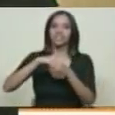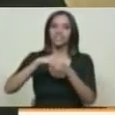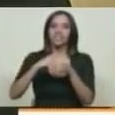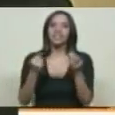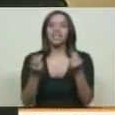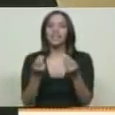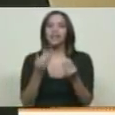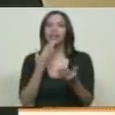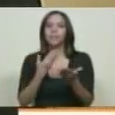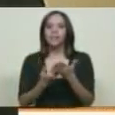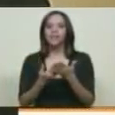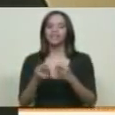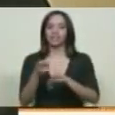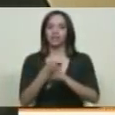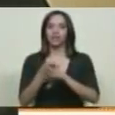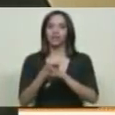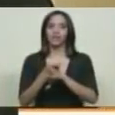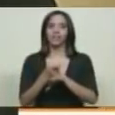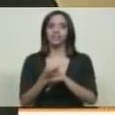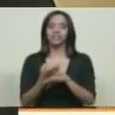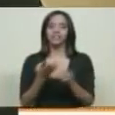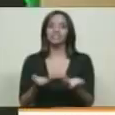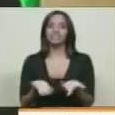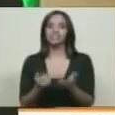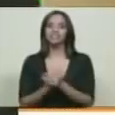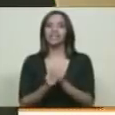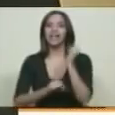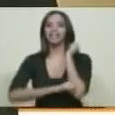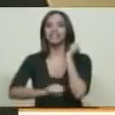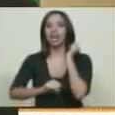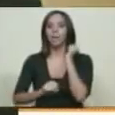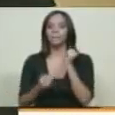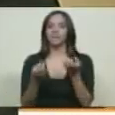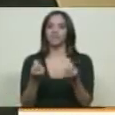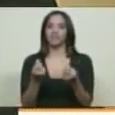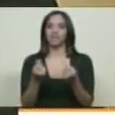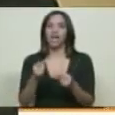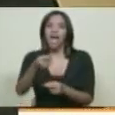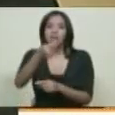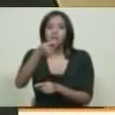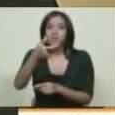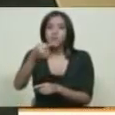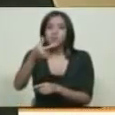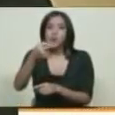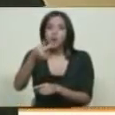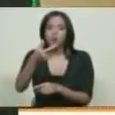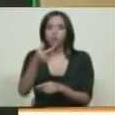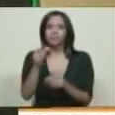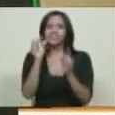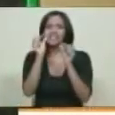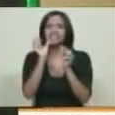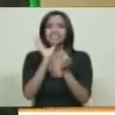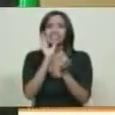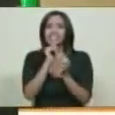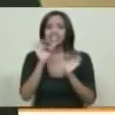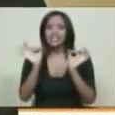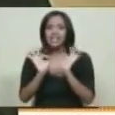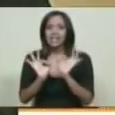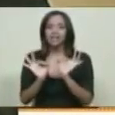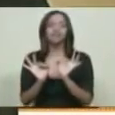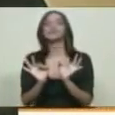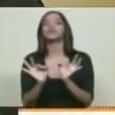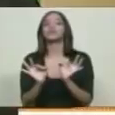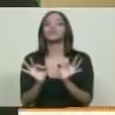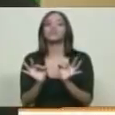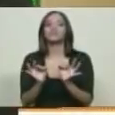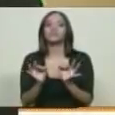Estado y, en definitiva, a la trampa financiera? Hay muy pocos, por no decirte ninguno. O sea, los grandes lobbies